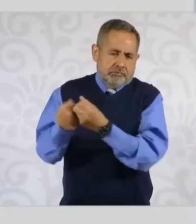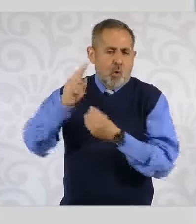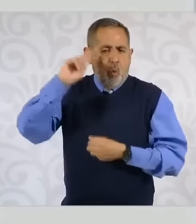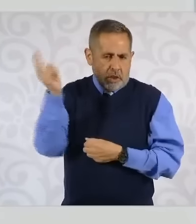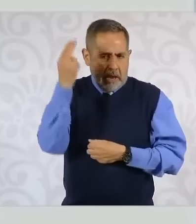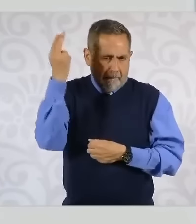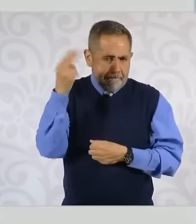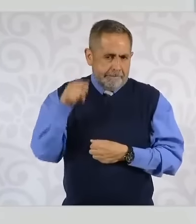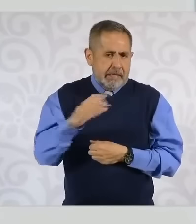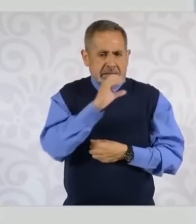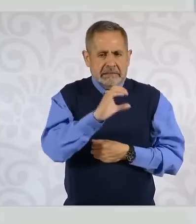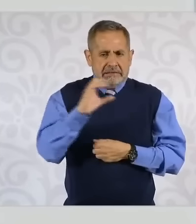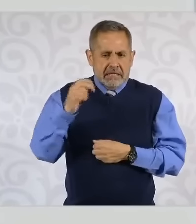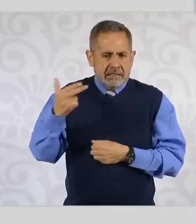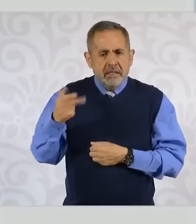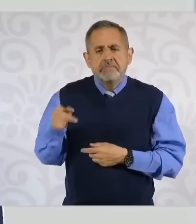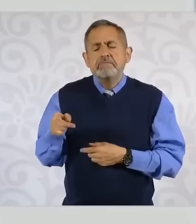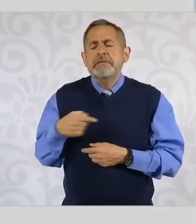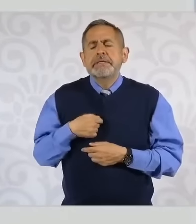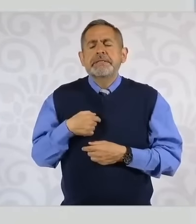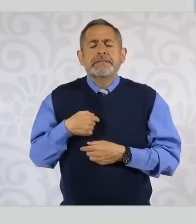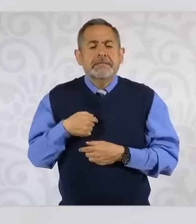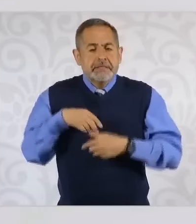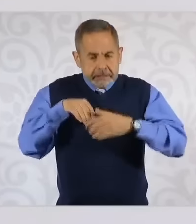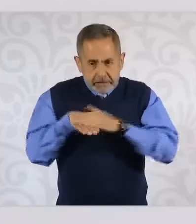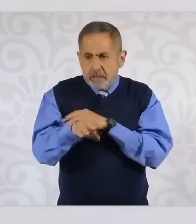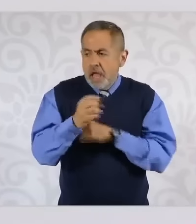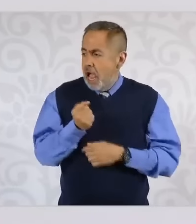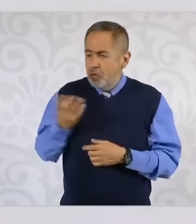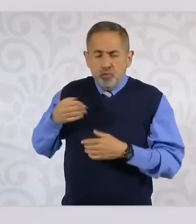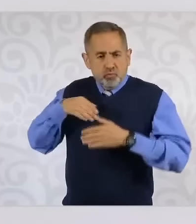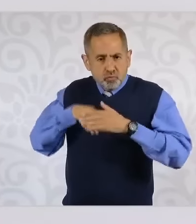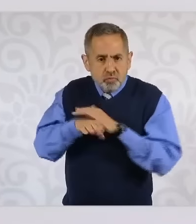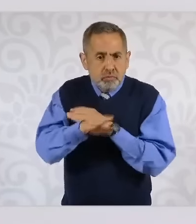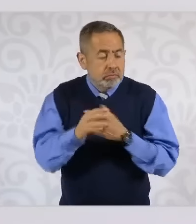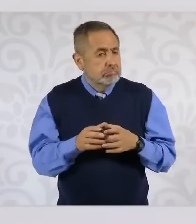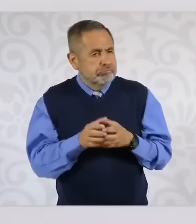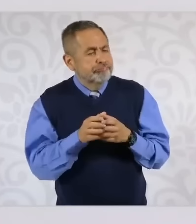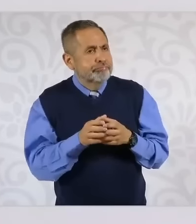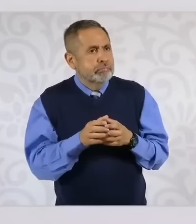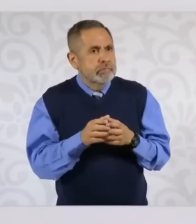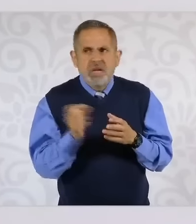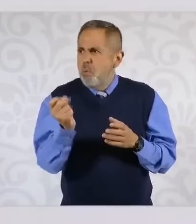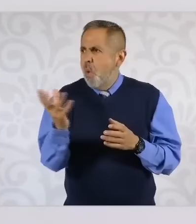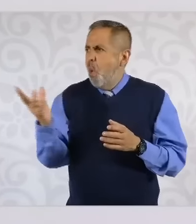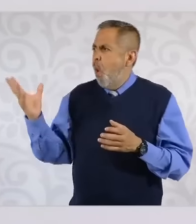Nacional. Y habíamos entrado algunos, y había muchos jóvenes que no habían